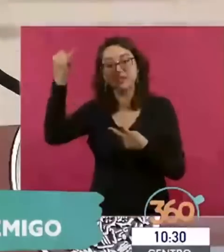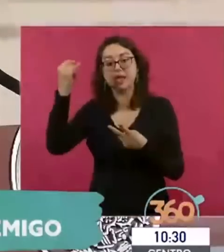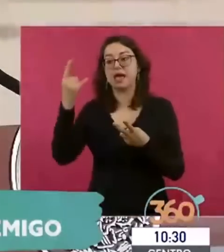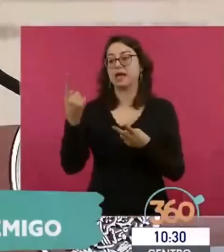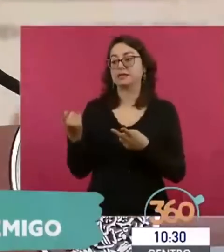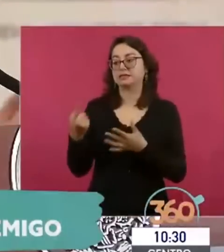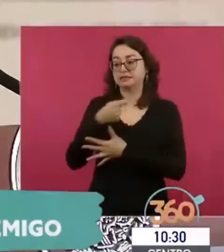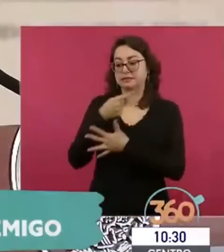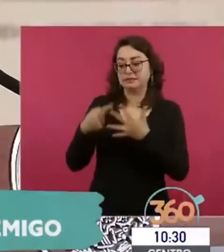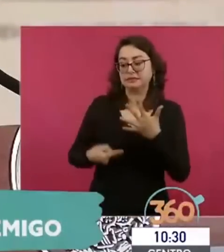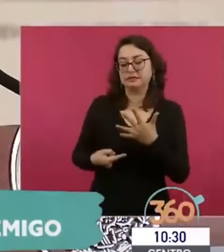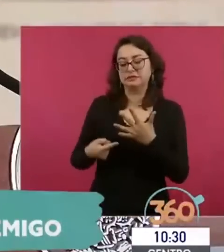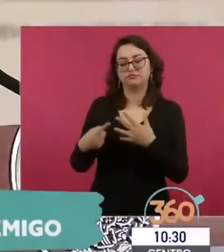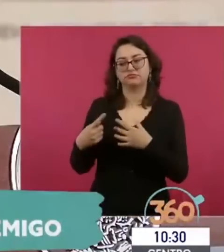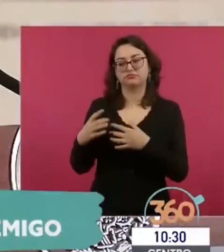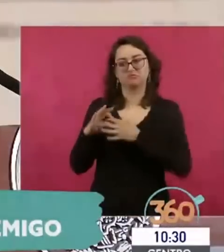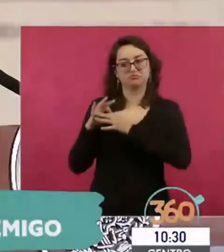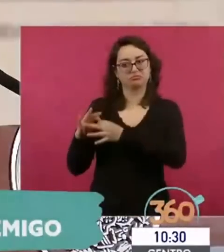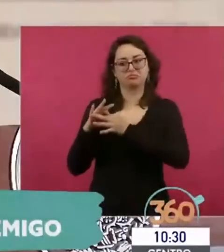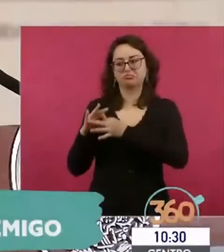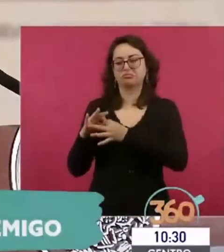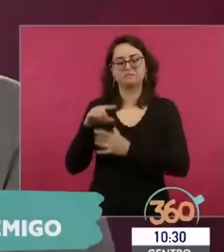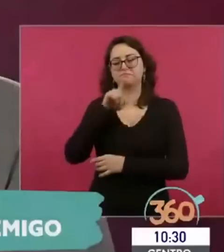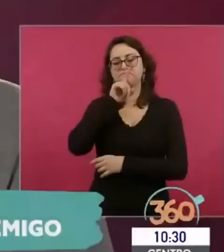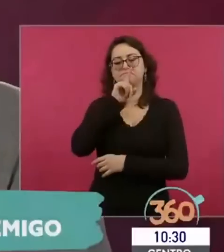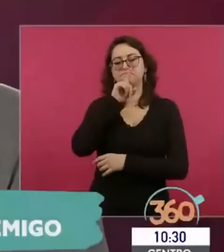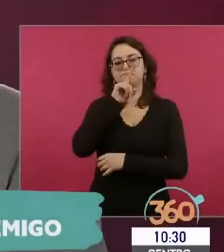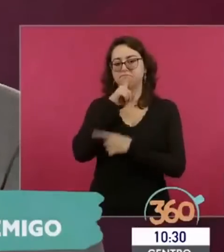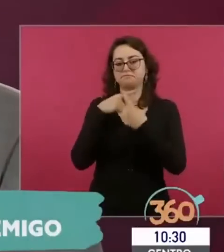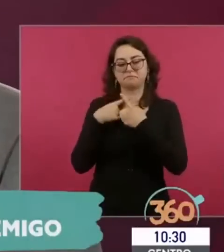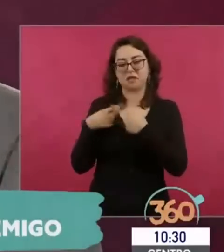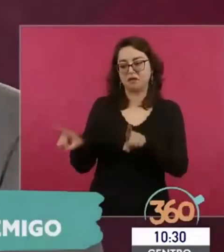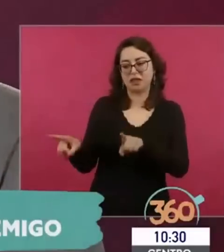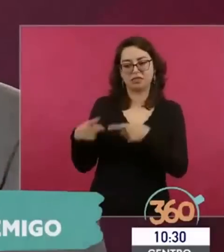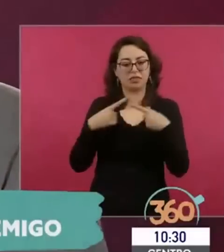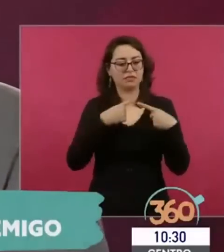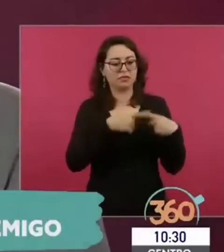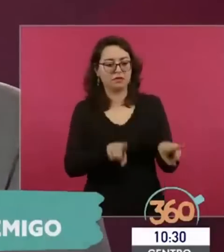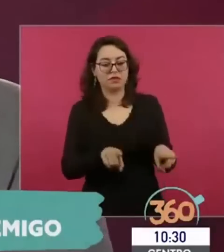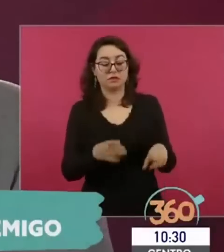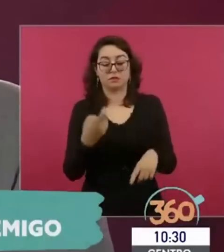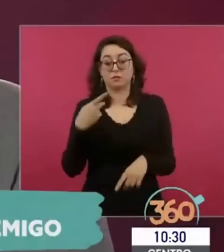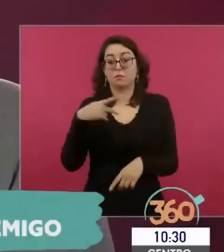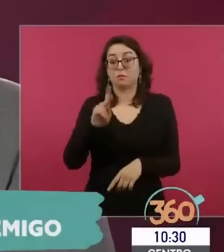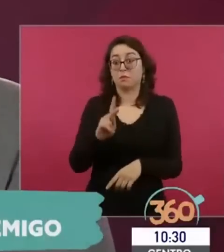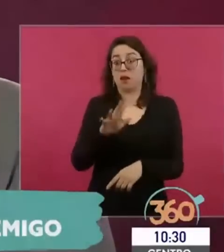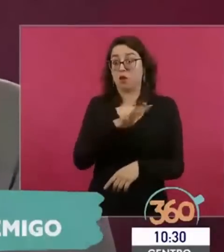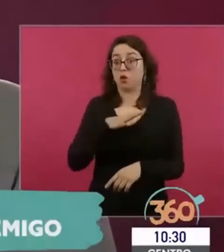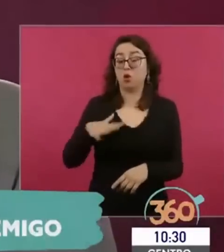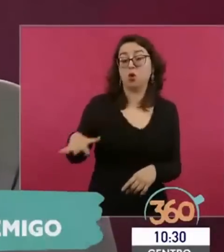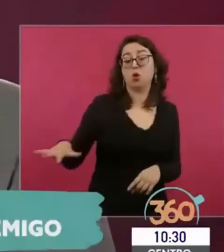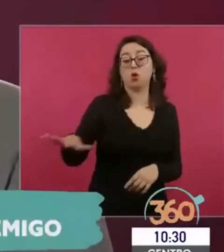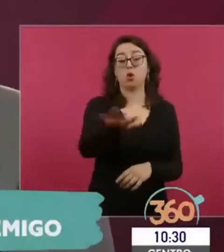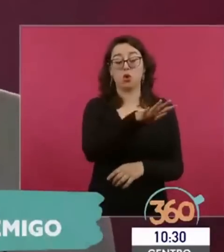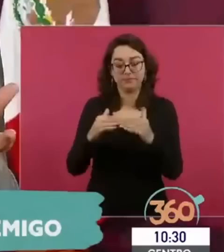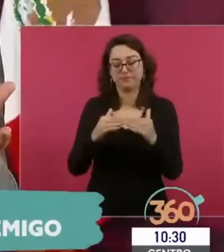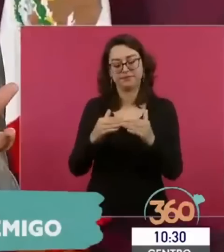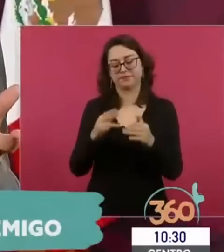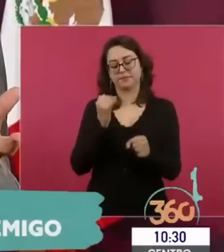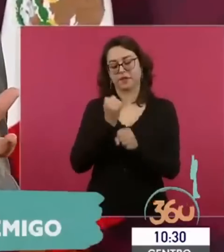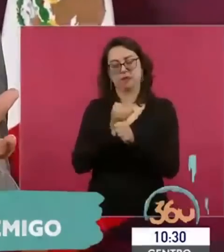Pero esto es normal que en una democracia No puede haber pensamiento